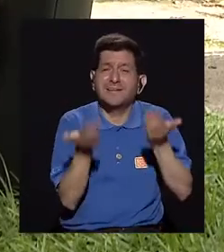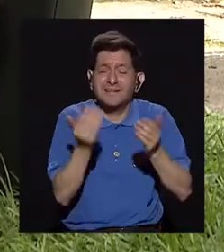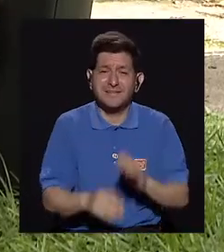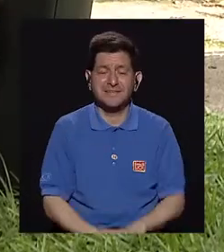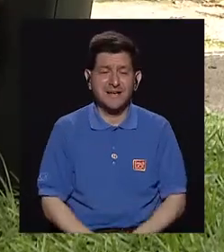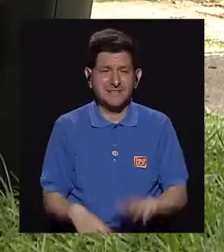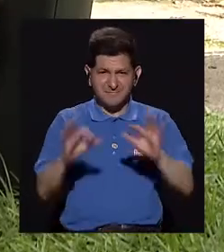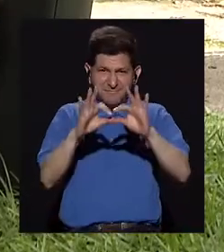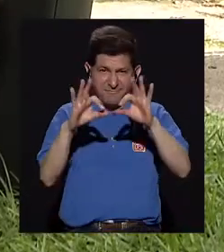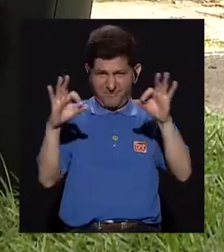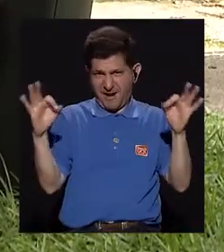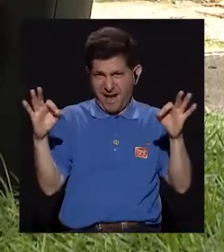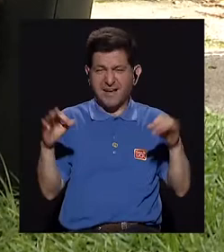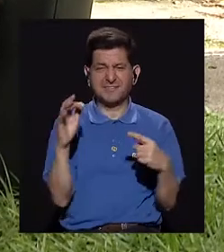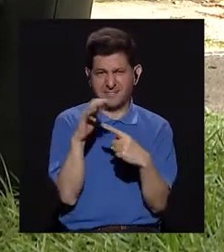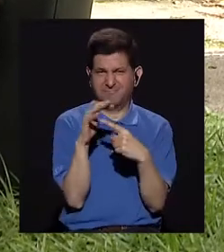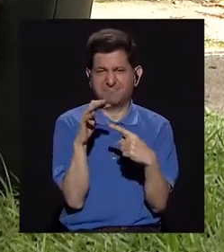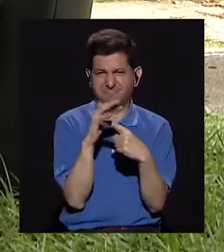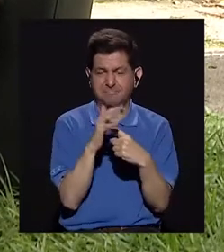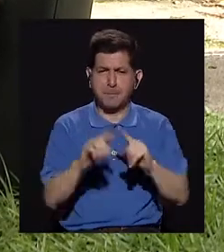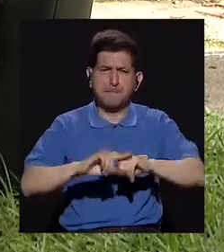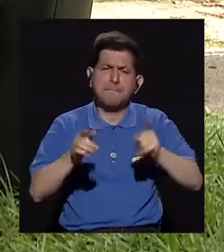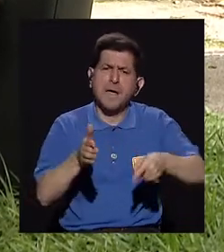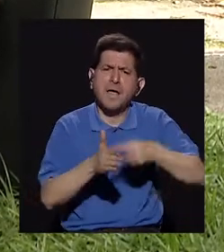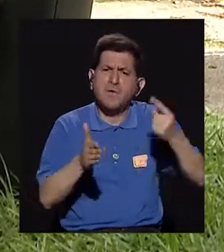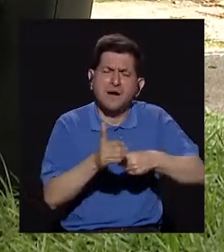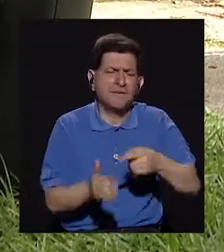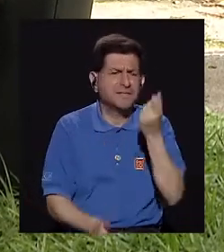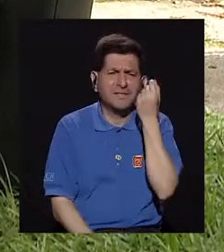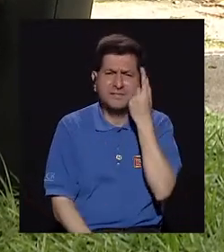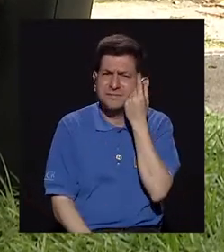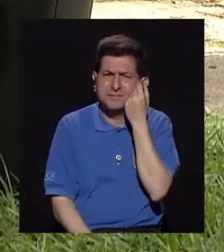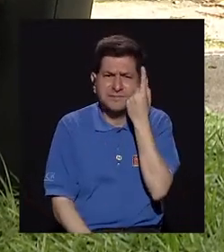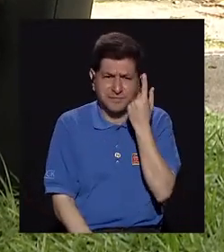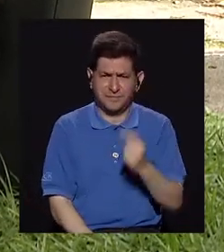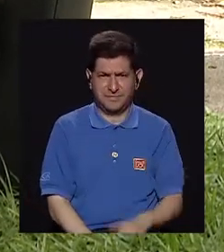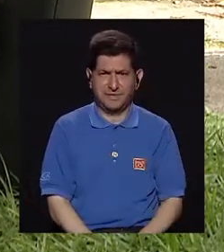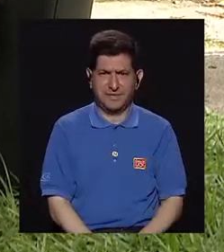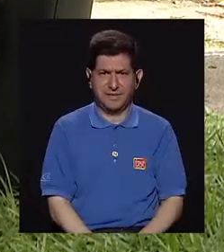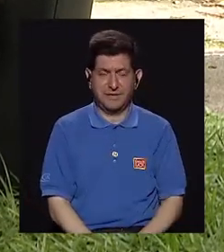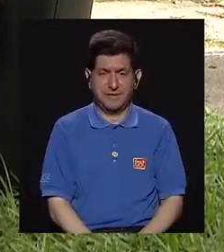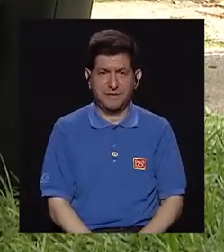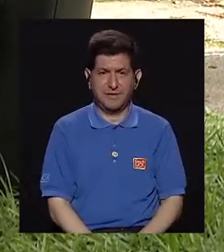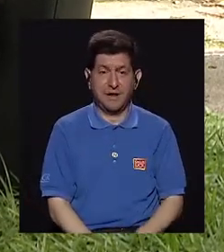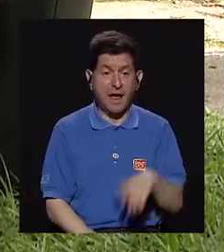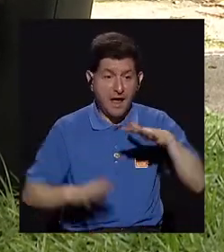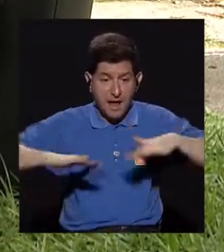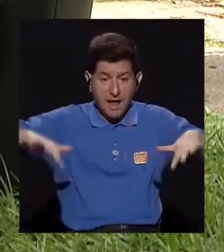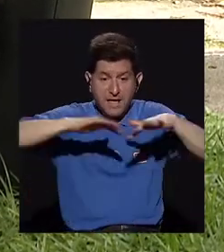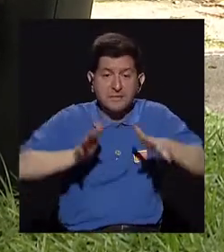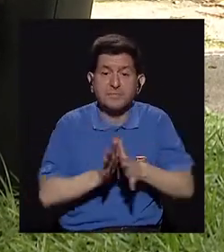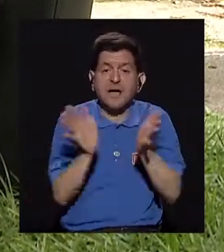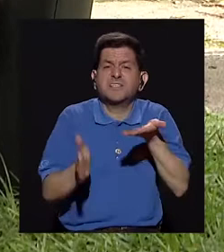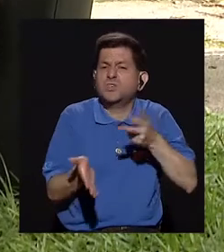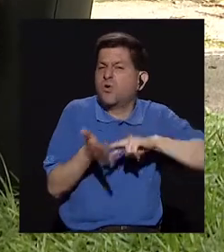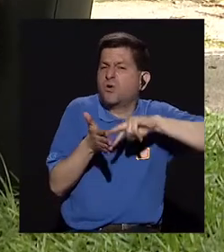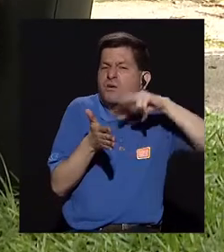como ese dicho muy popular, pero que a veces nos cuesta entender efectivamente qué es un espacio